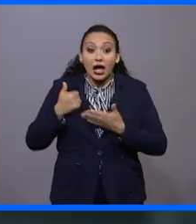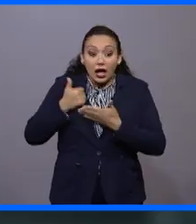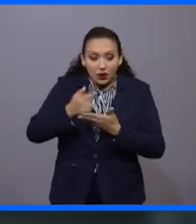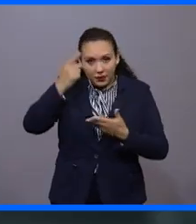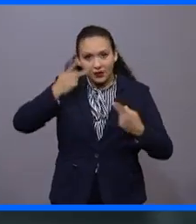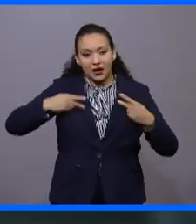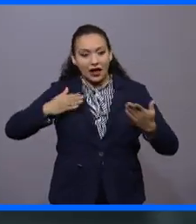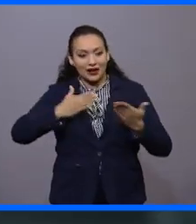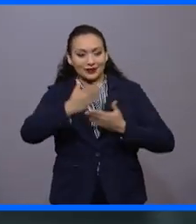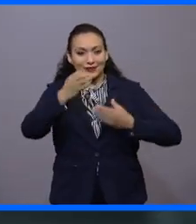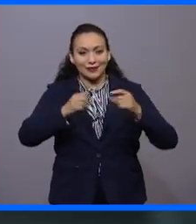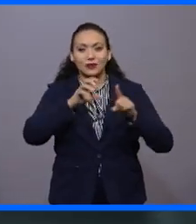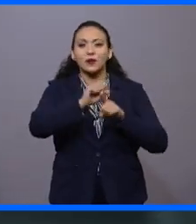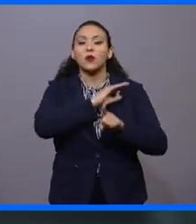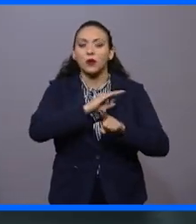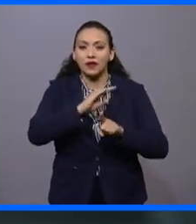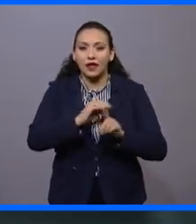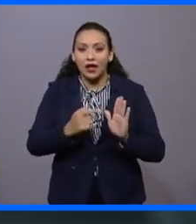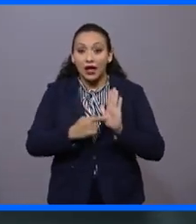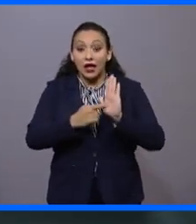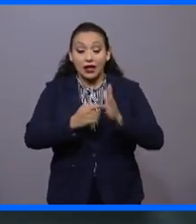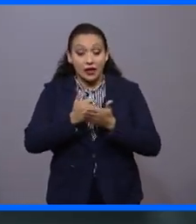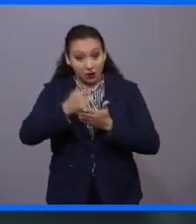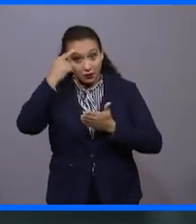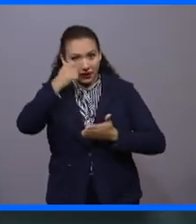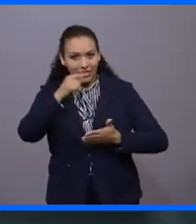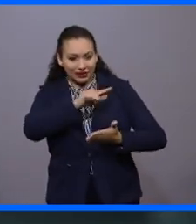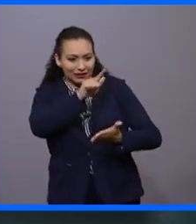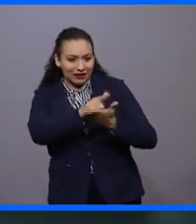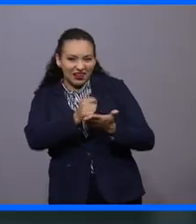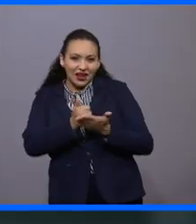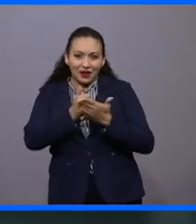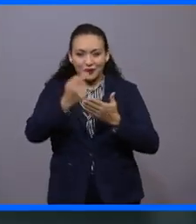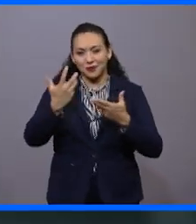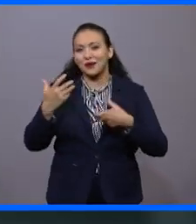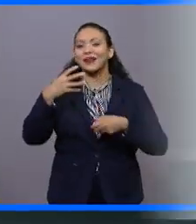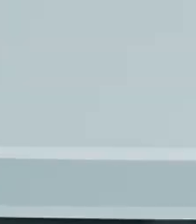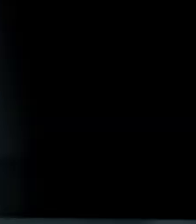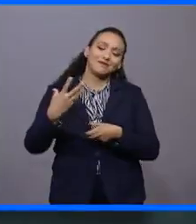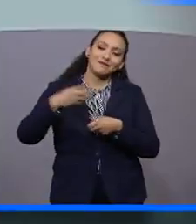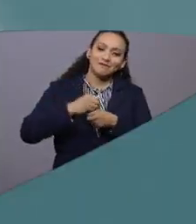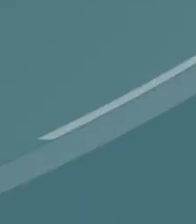y asegurar que el sistema legal sea justo y sin discriminación.